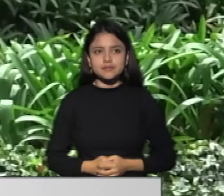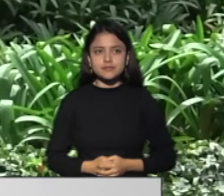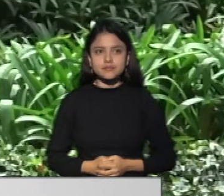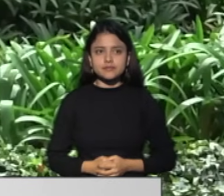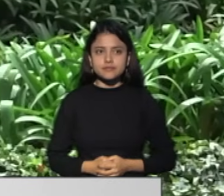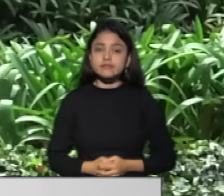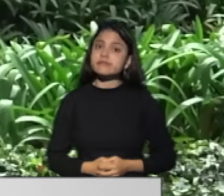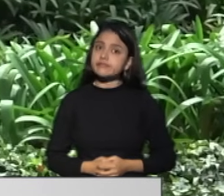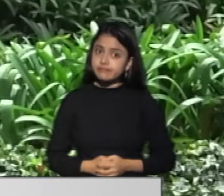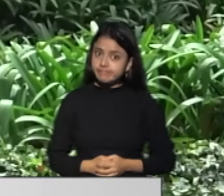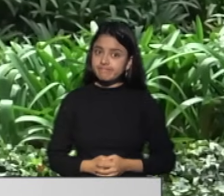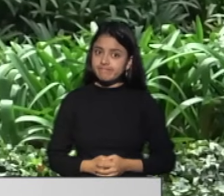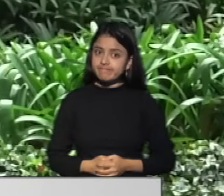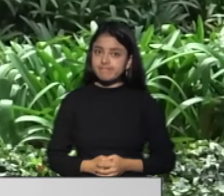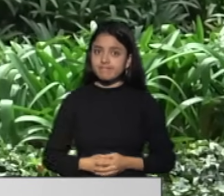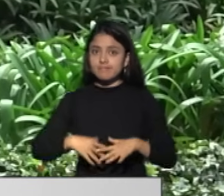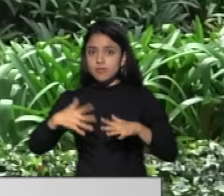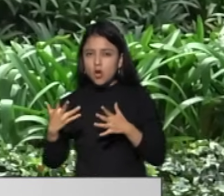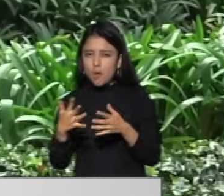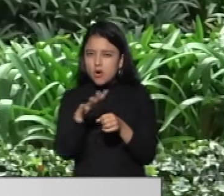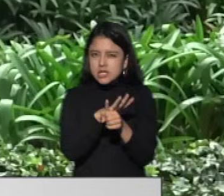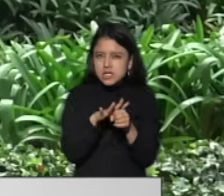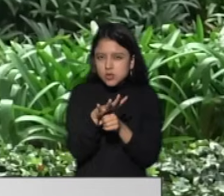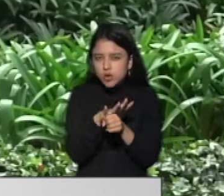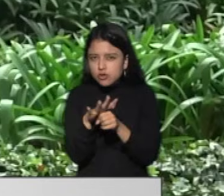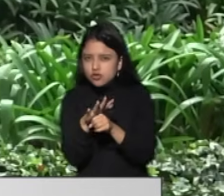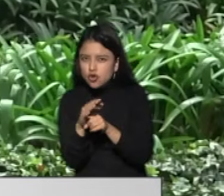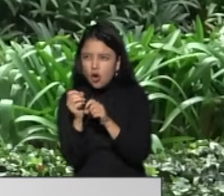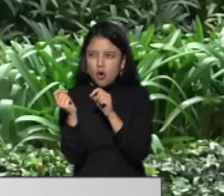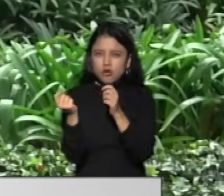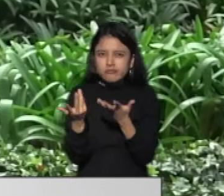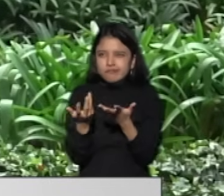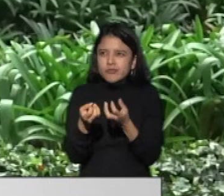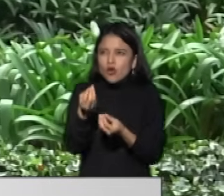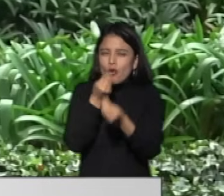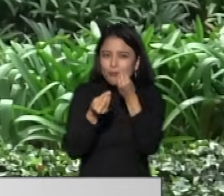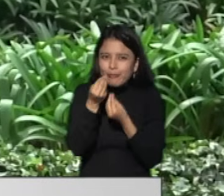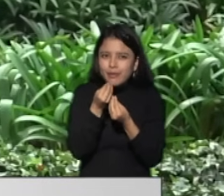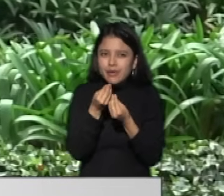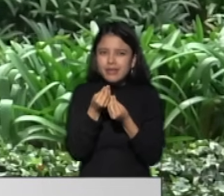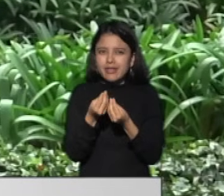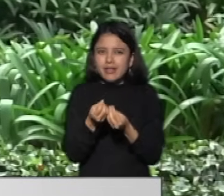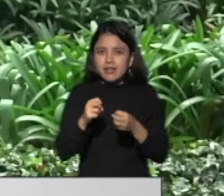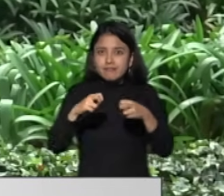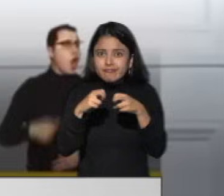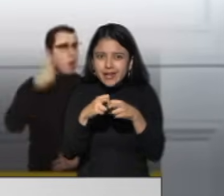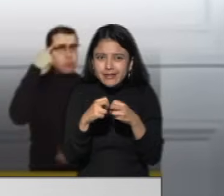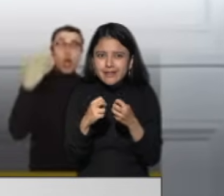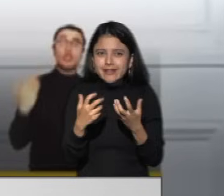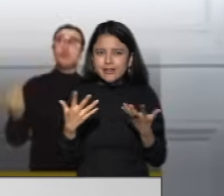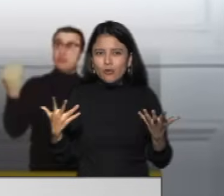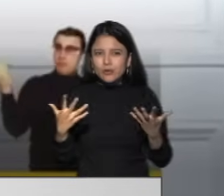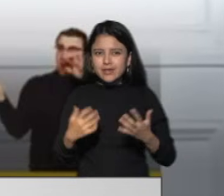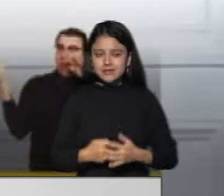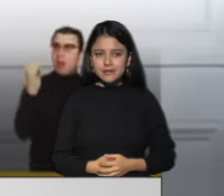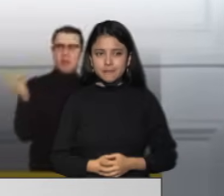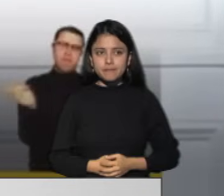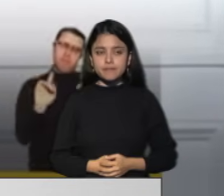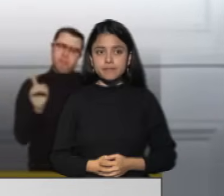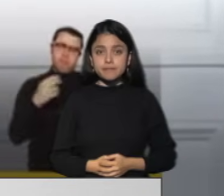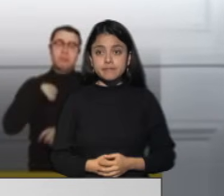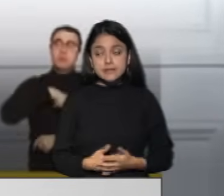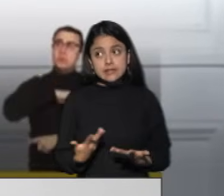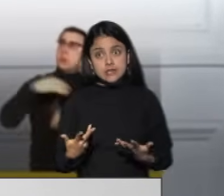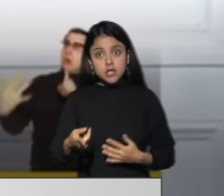traería el conflicto para la región en términos de abastecimiento de alimentos y de carestía energética. Nosotros nos